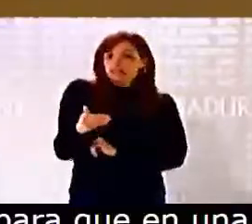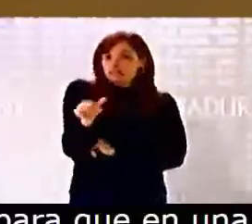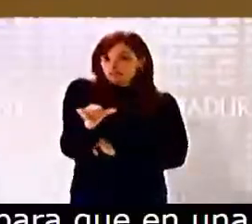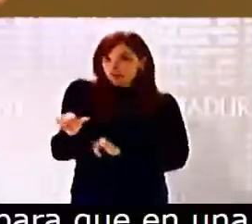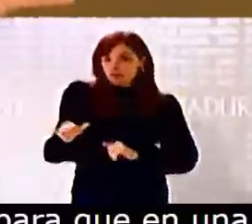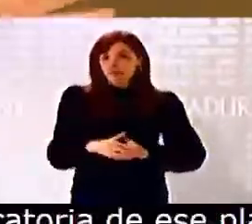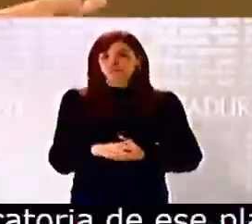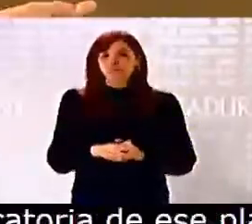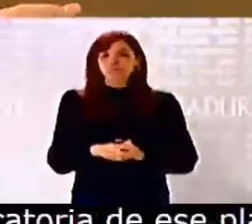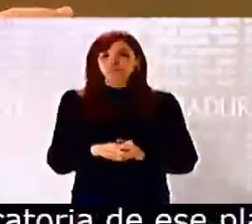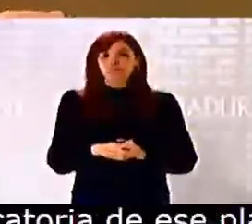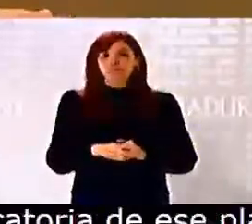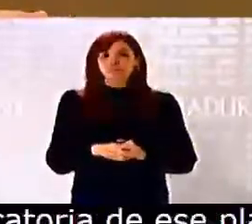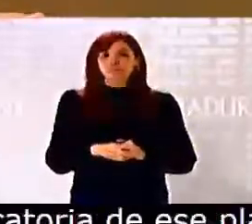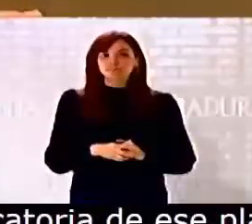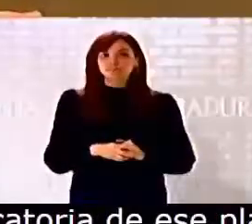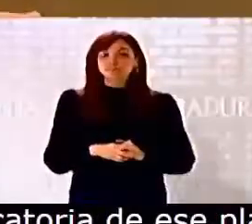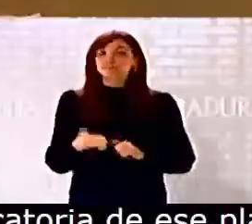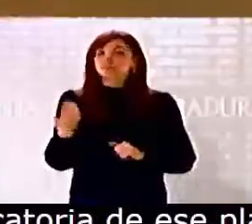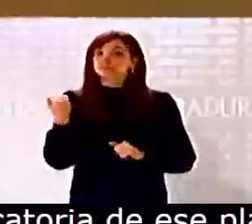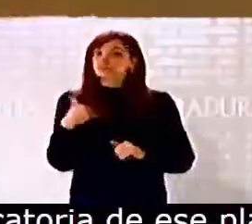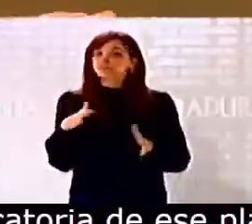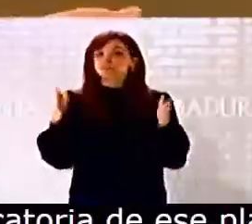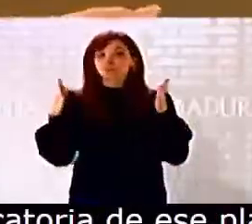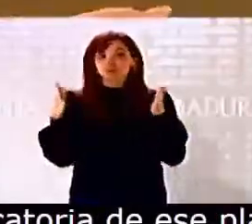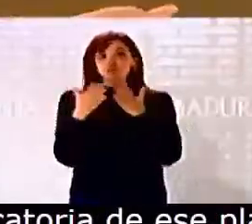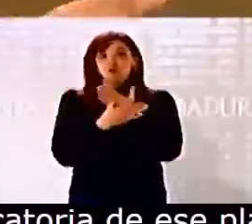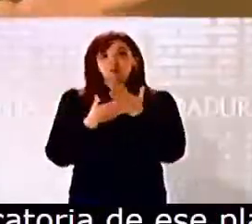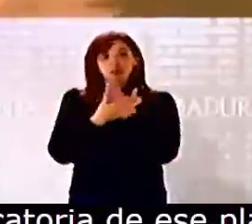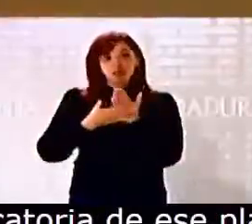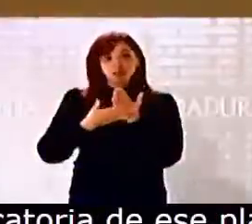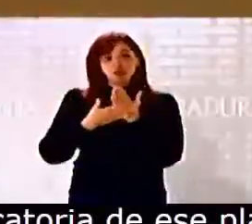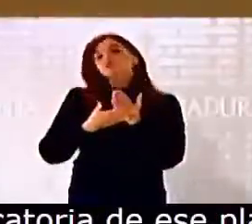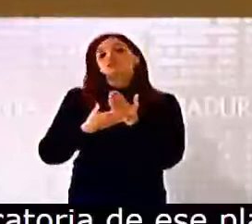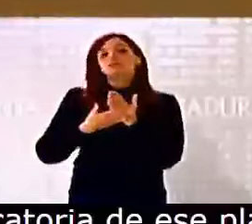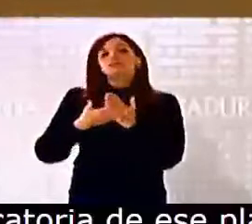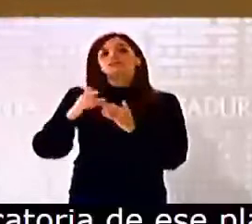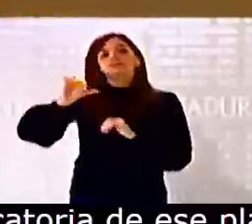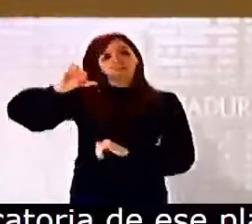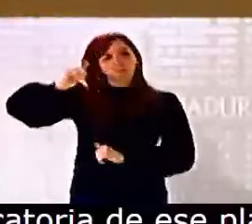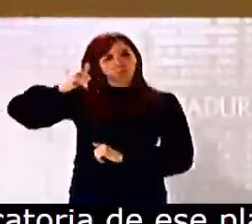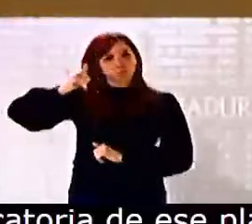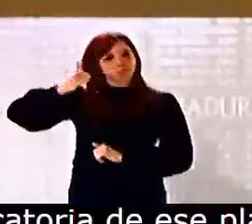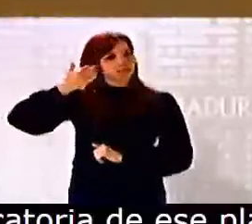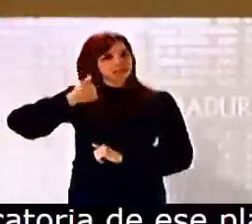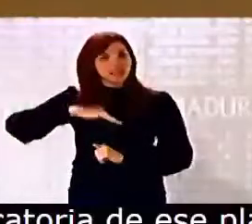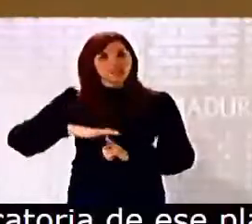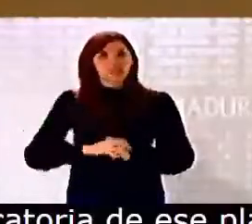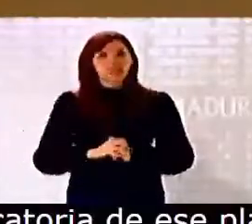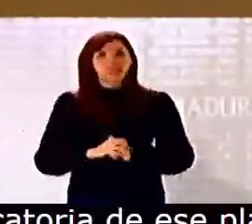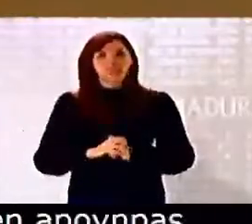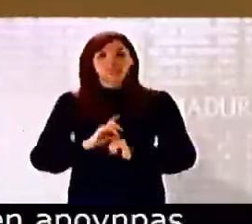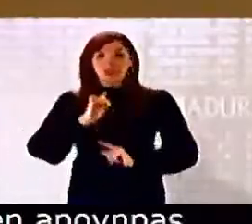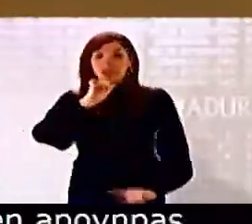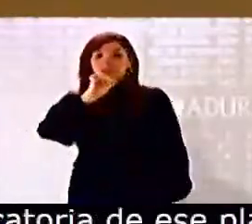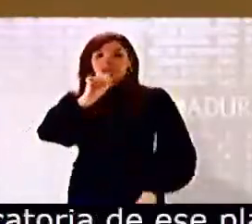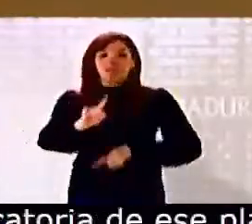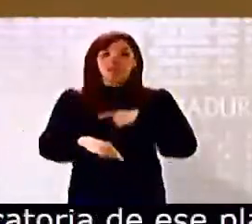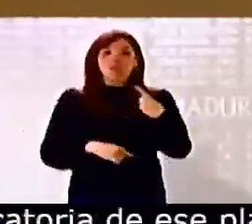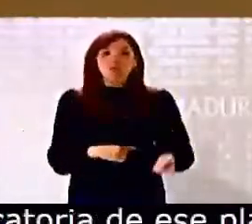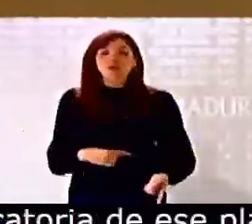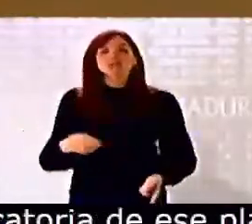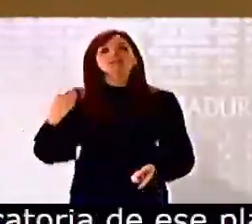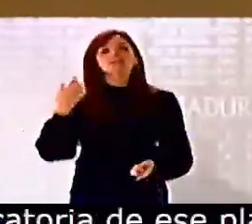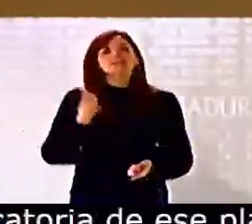semanas. Una vez aprobado ya en el Consejo de Ministros, lo que falta es que un dinero que ya está acordado con